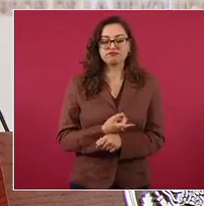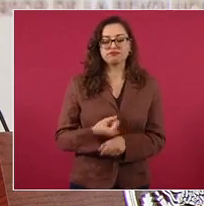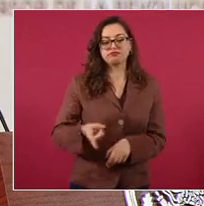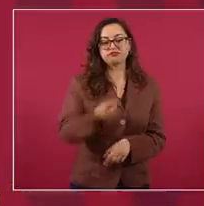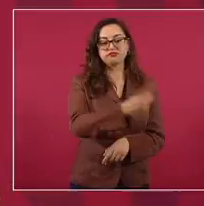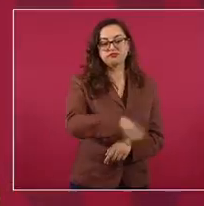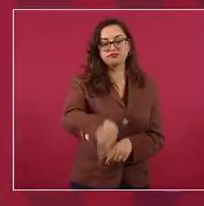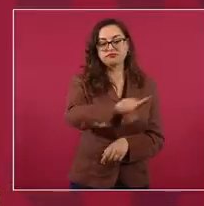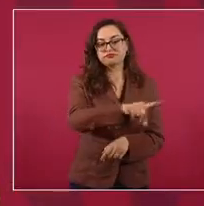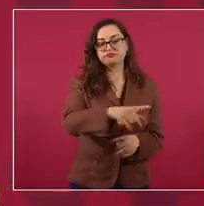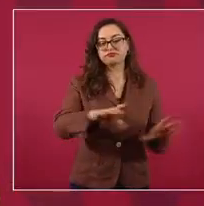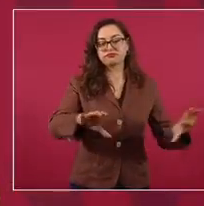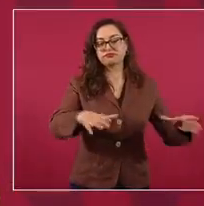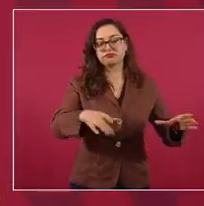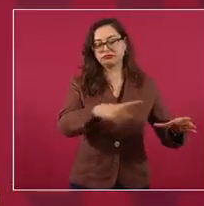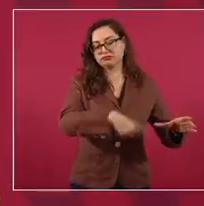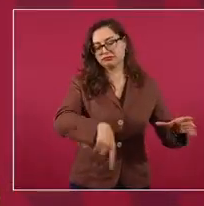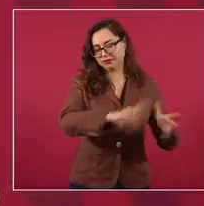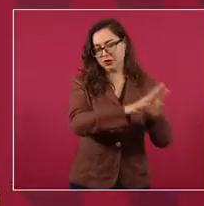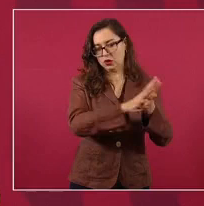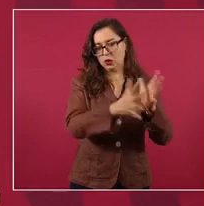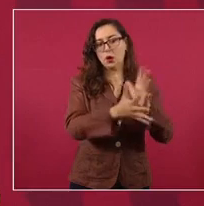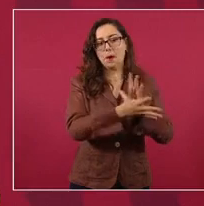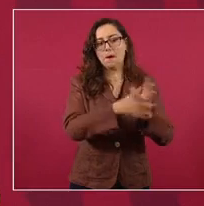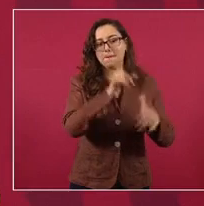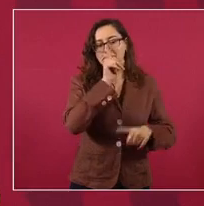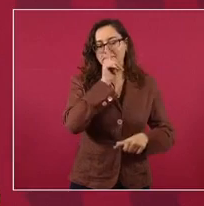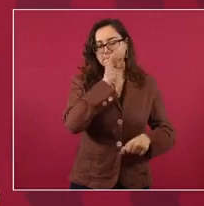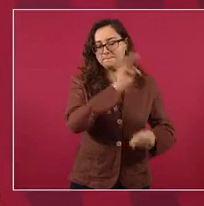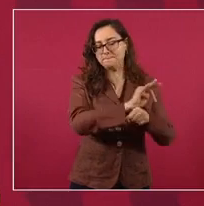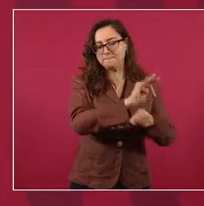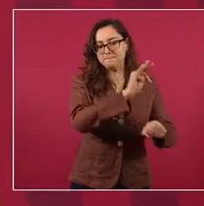pensaban de que no iba a haber